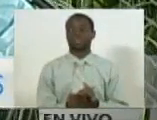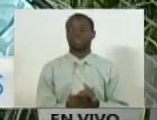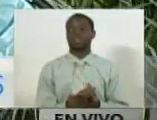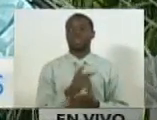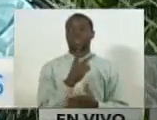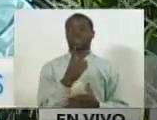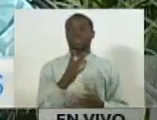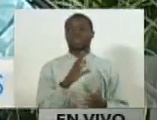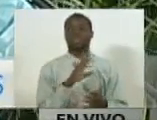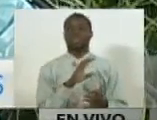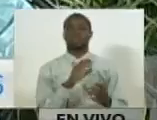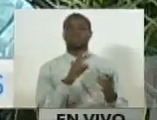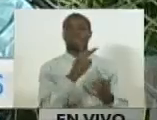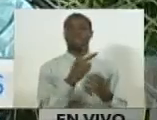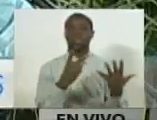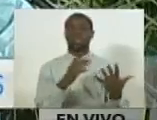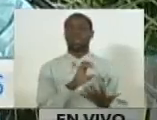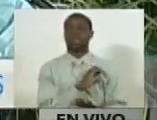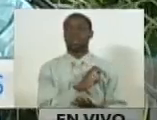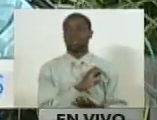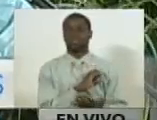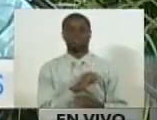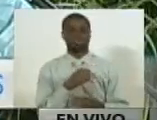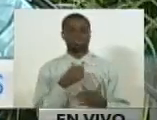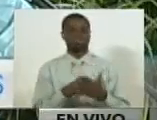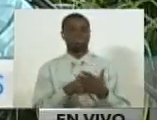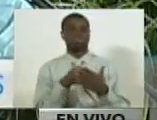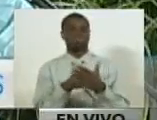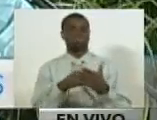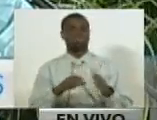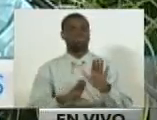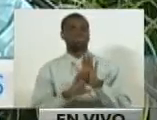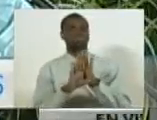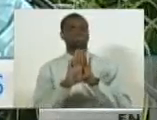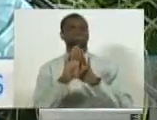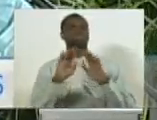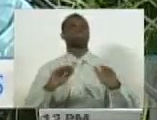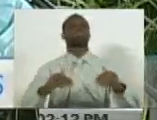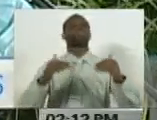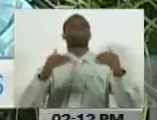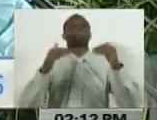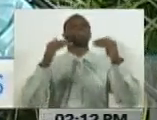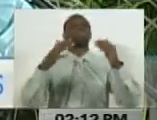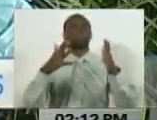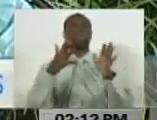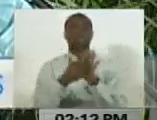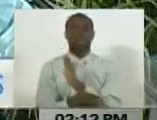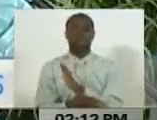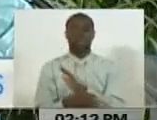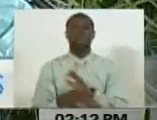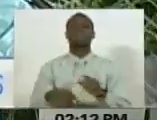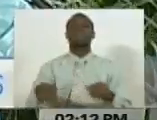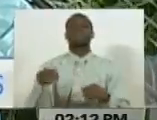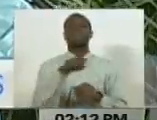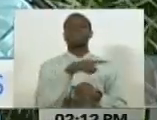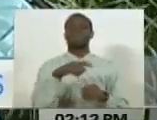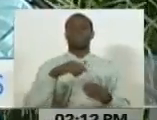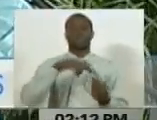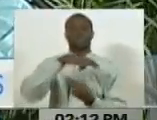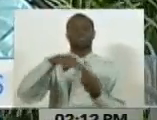enero. Intenso y bonito ha sido enero en el arranque de la contraofensiva estratégica de la Revolución